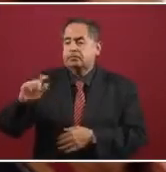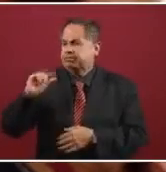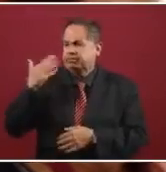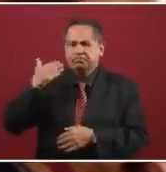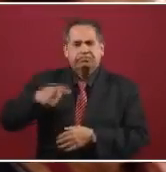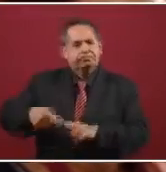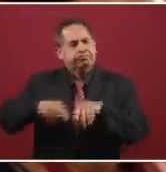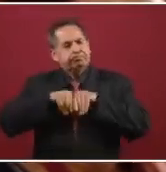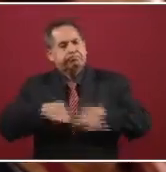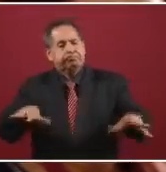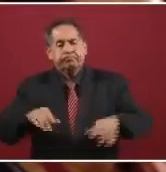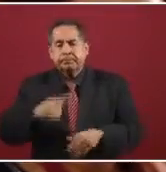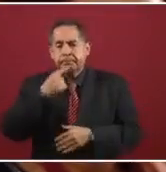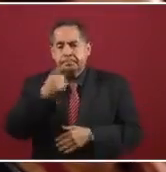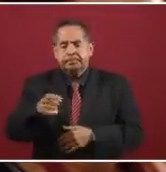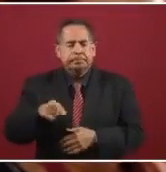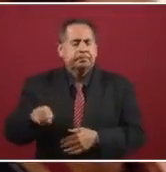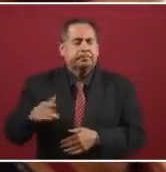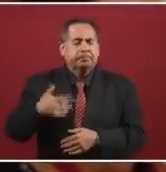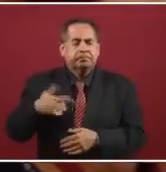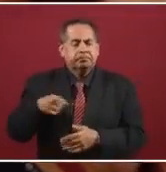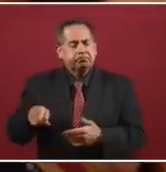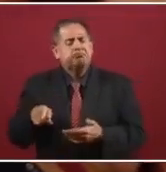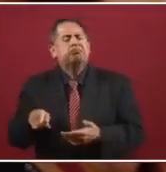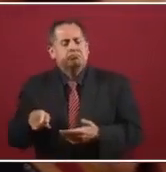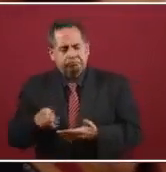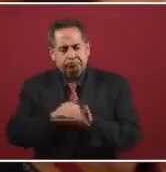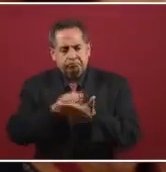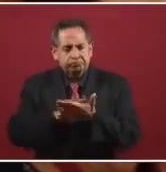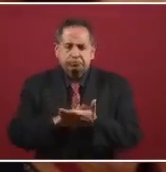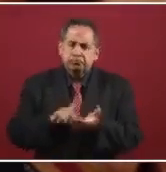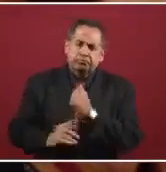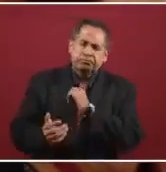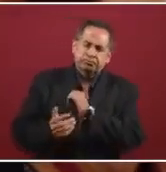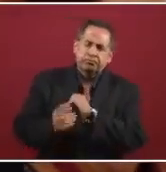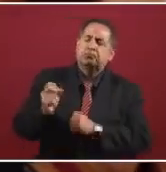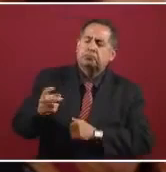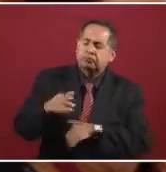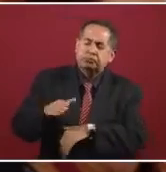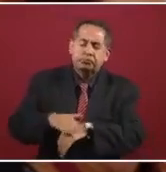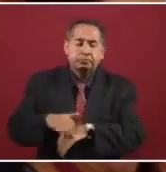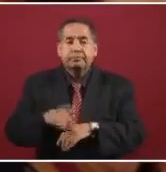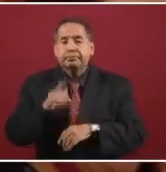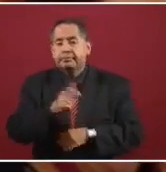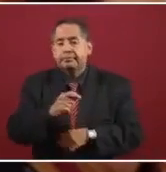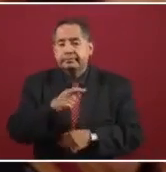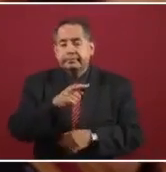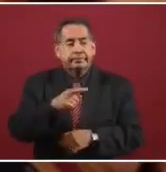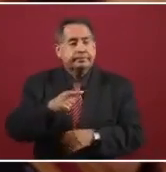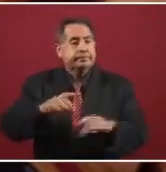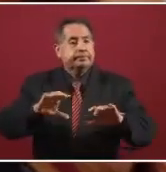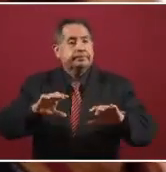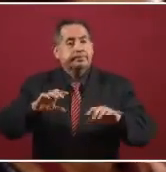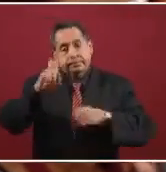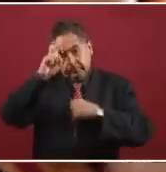semana dice que toma nota sobre la crítica que le hace el Parlamento Europeo en contra